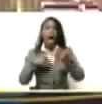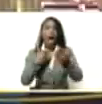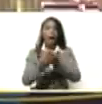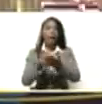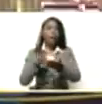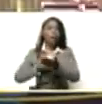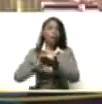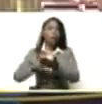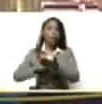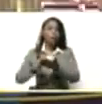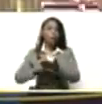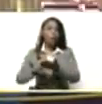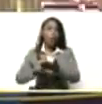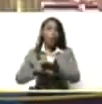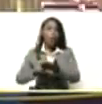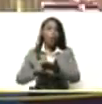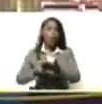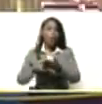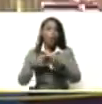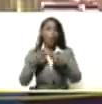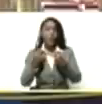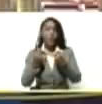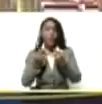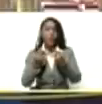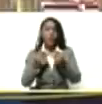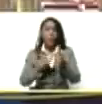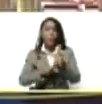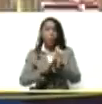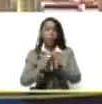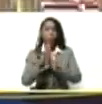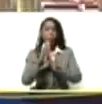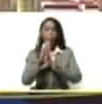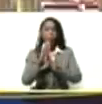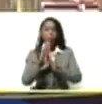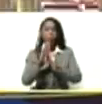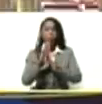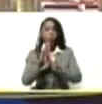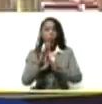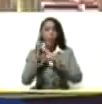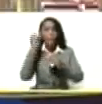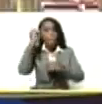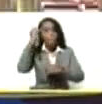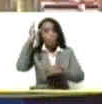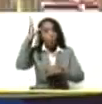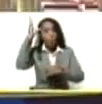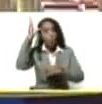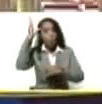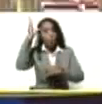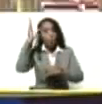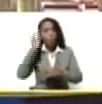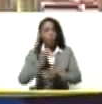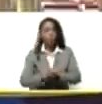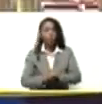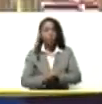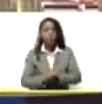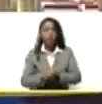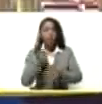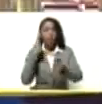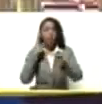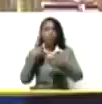y que un pueblo entero se rinda y entregue su tierra y su soberanía a los poderosos del mundo